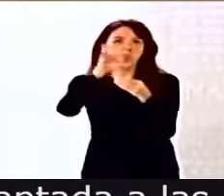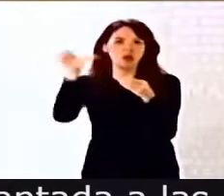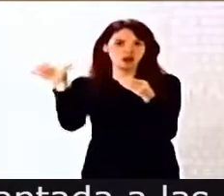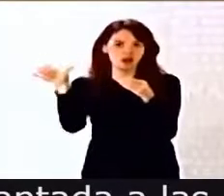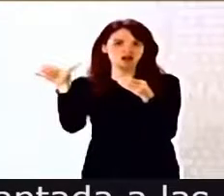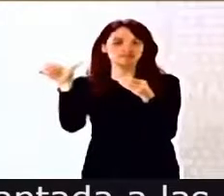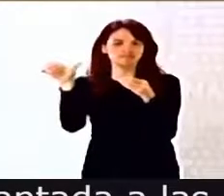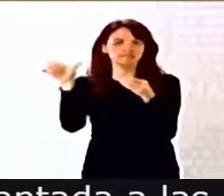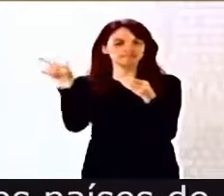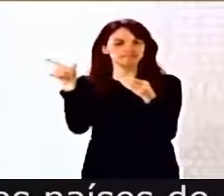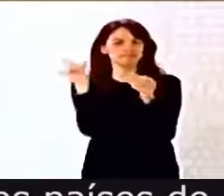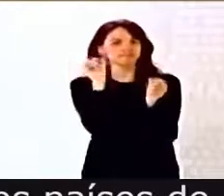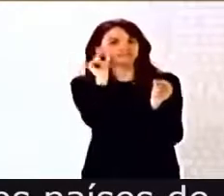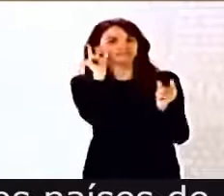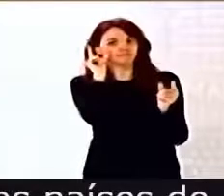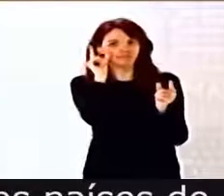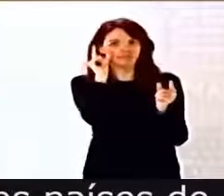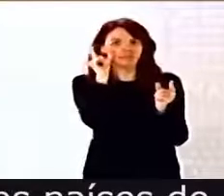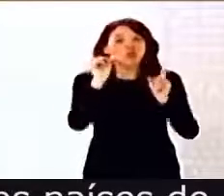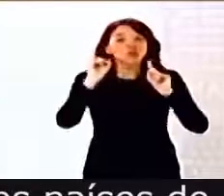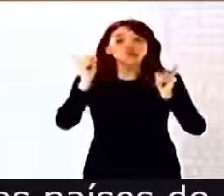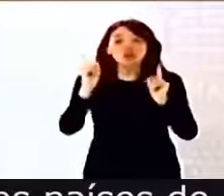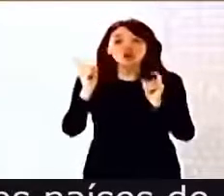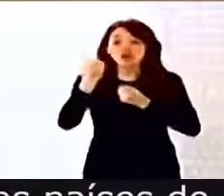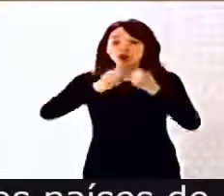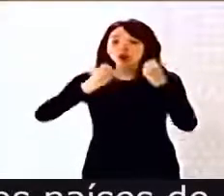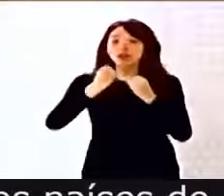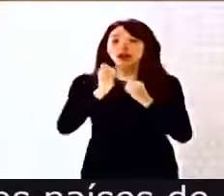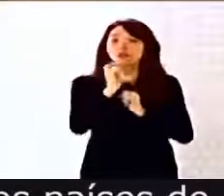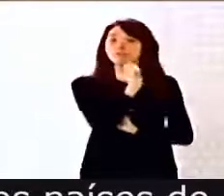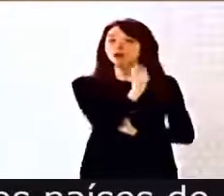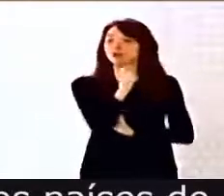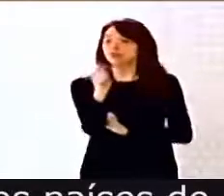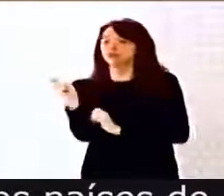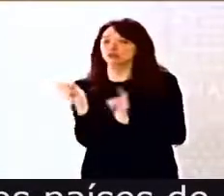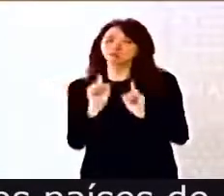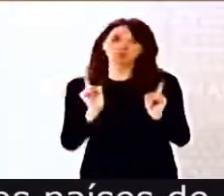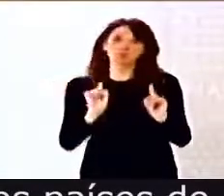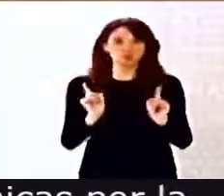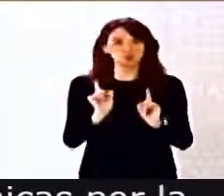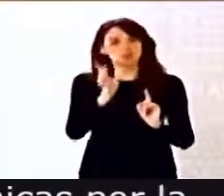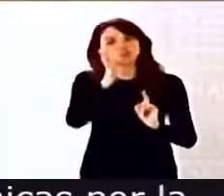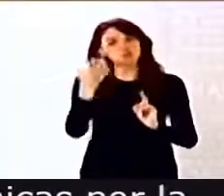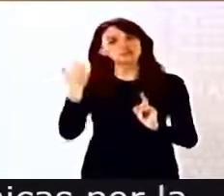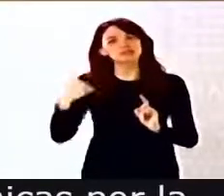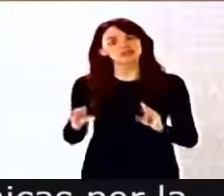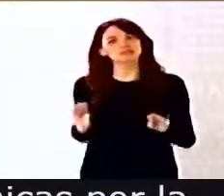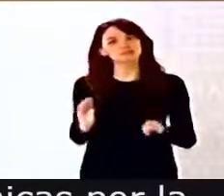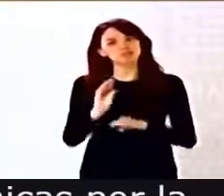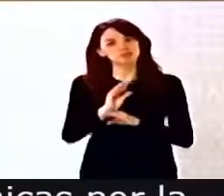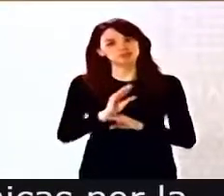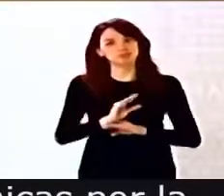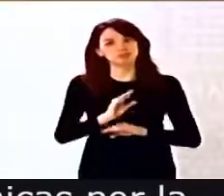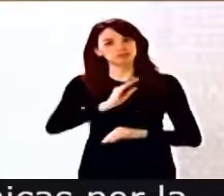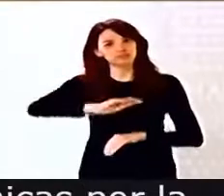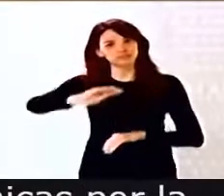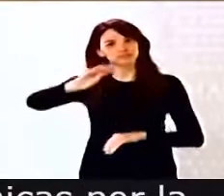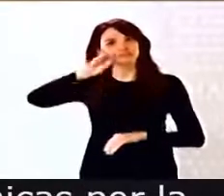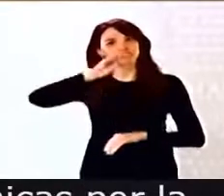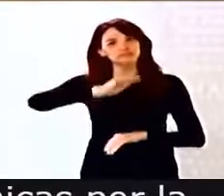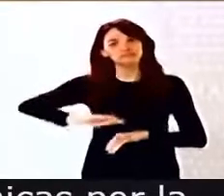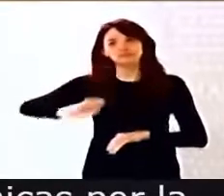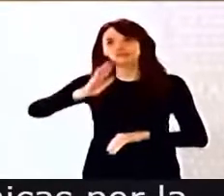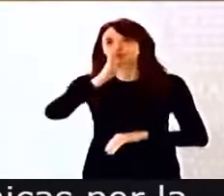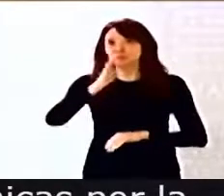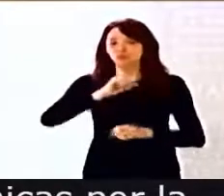en cuanto a las compensaciones económicas por la inversión que ha supuesto y que está suponiendo el tratamiento